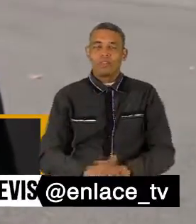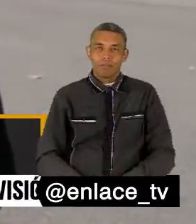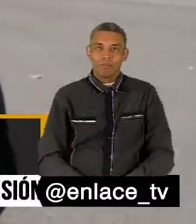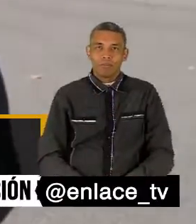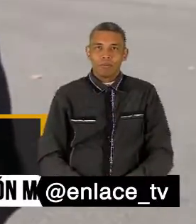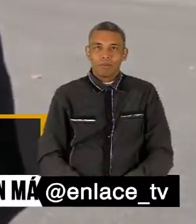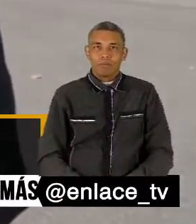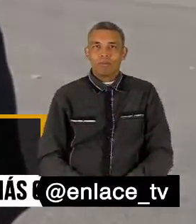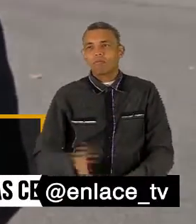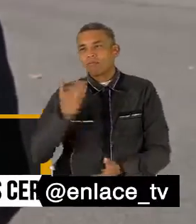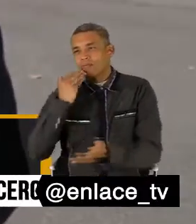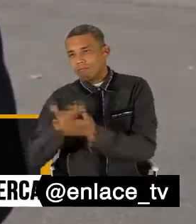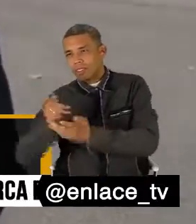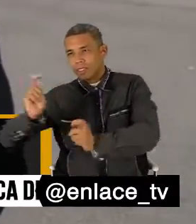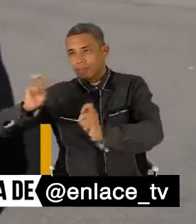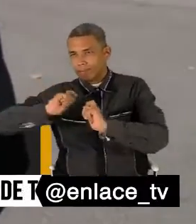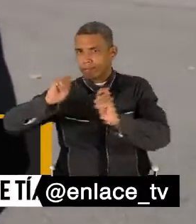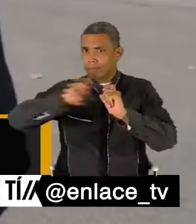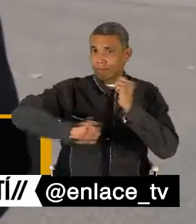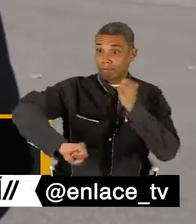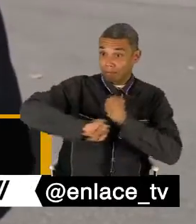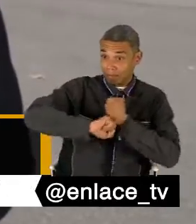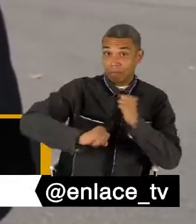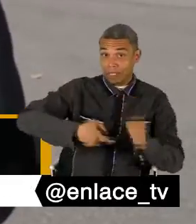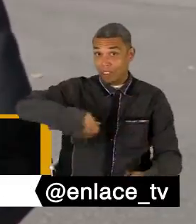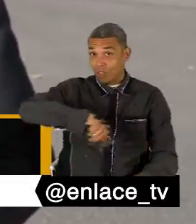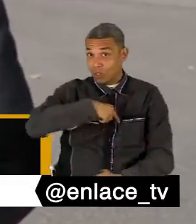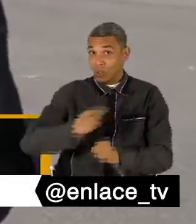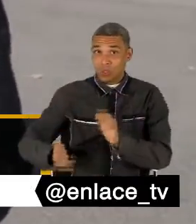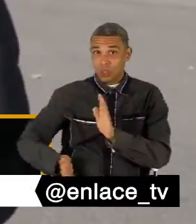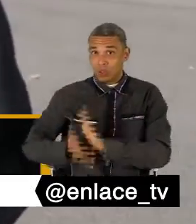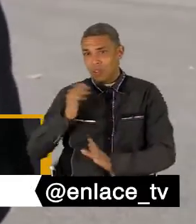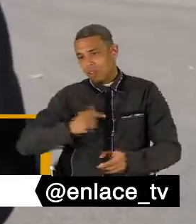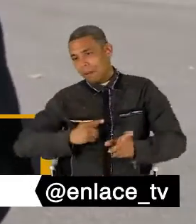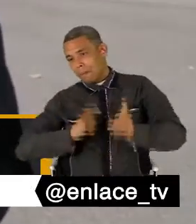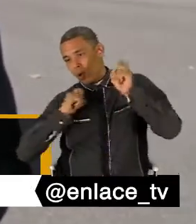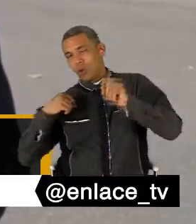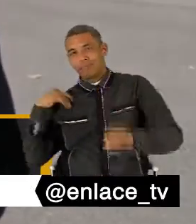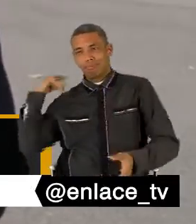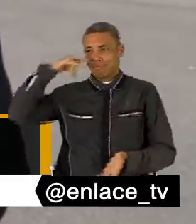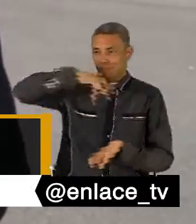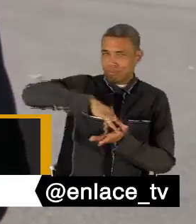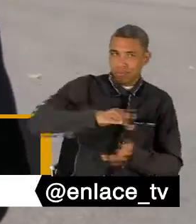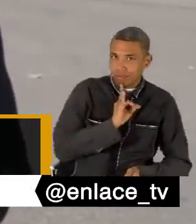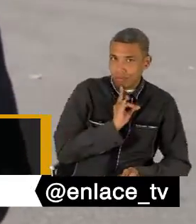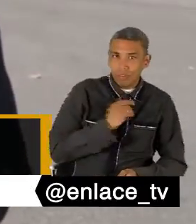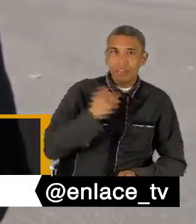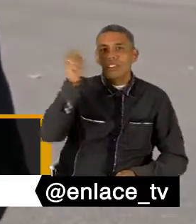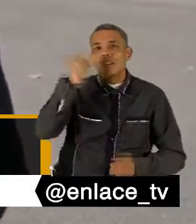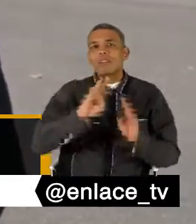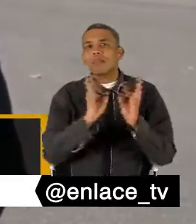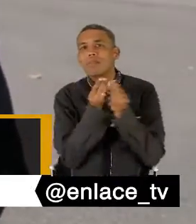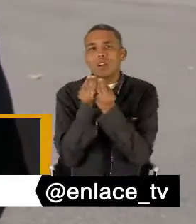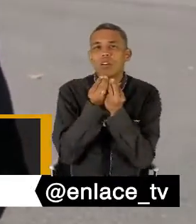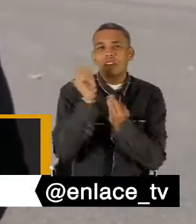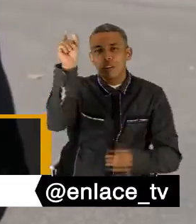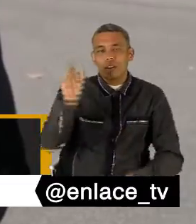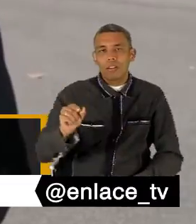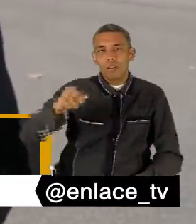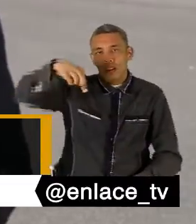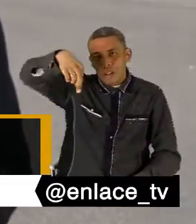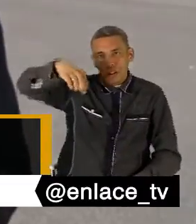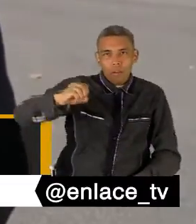reconocimiento a todos los patrocinadores oficiales que han hecho posible que estemos aquí presentes, y también una mención especial para el concejal Paul Solórzano,